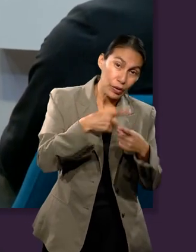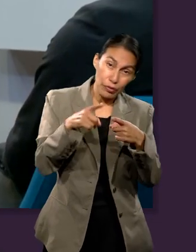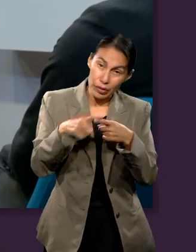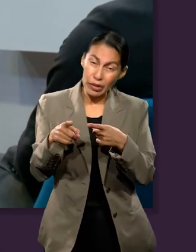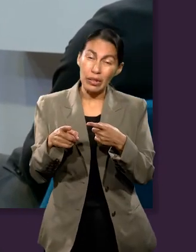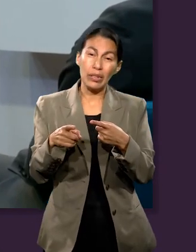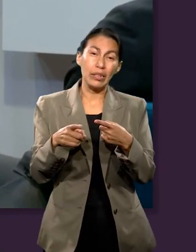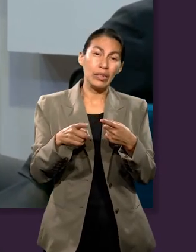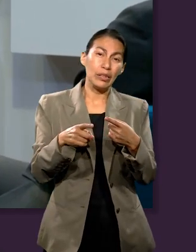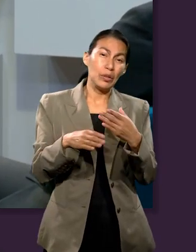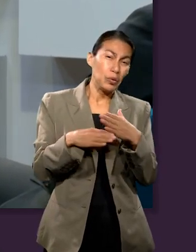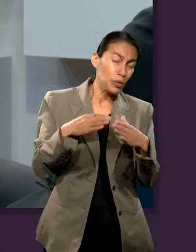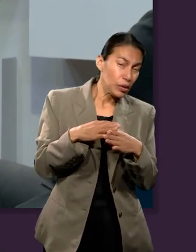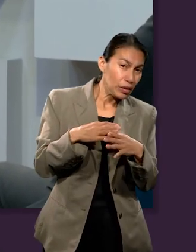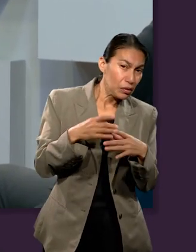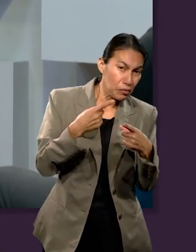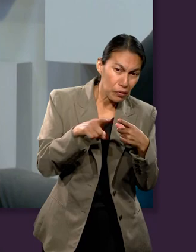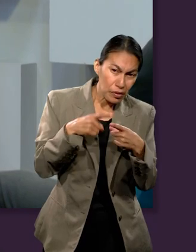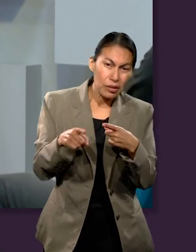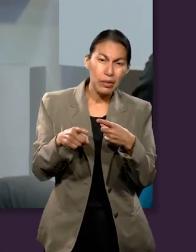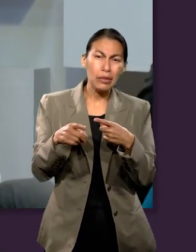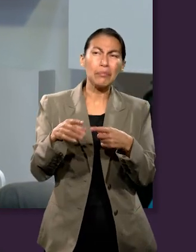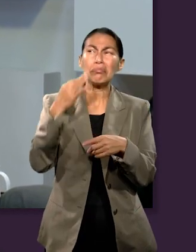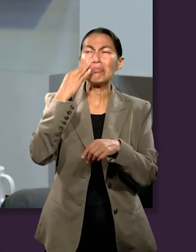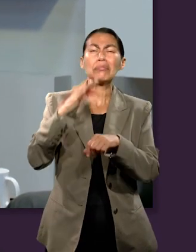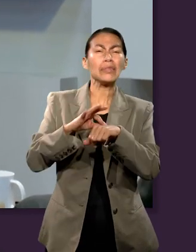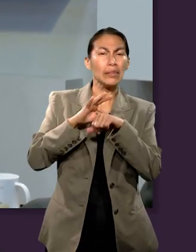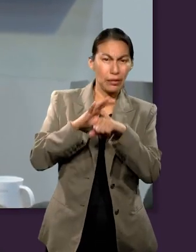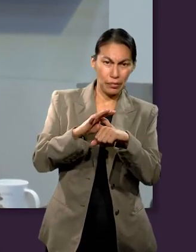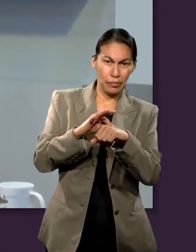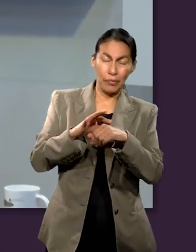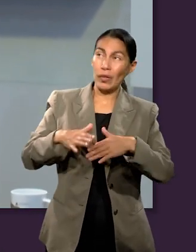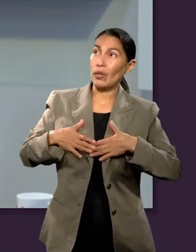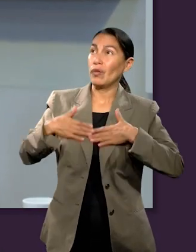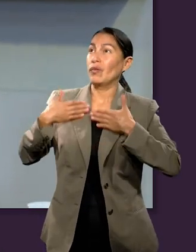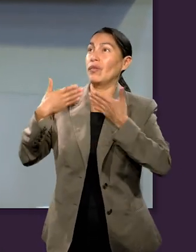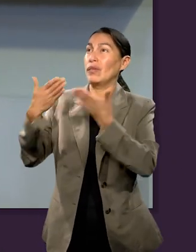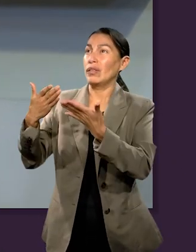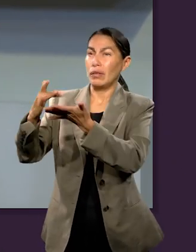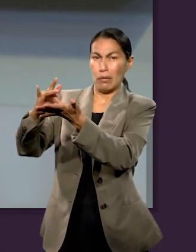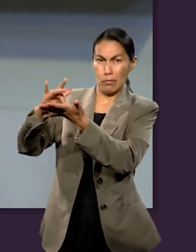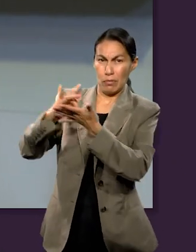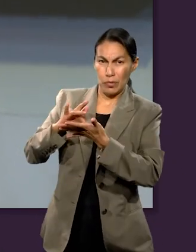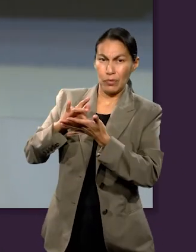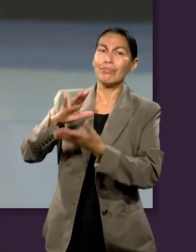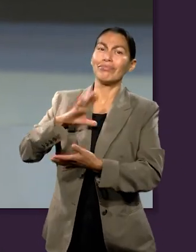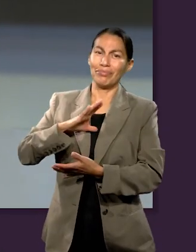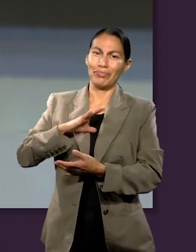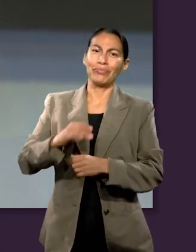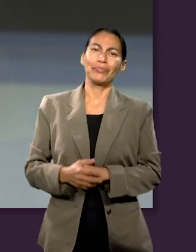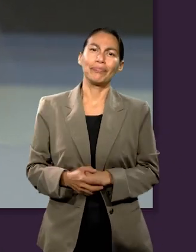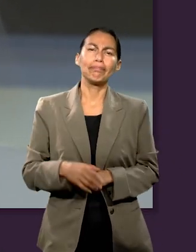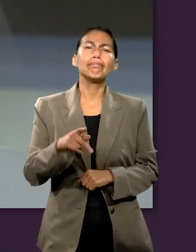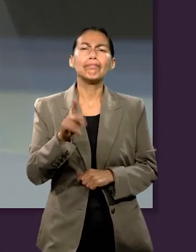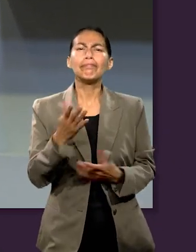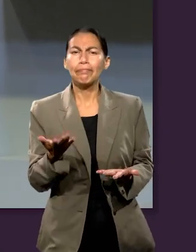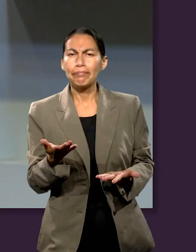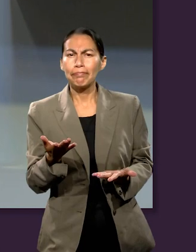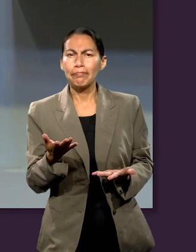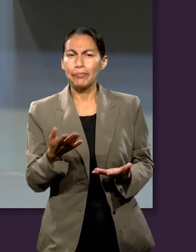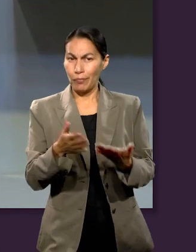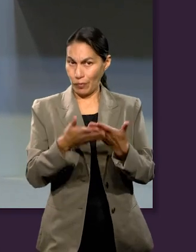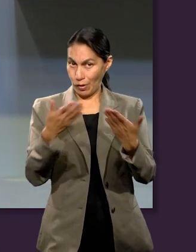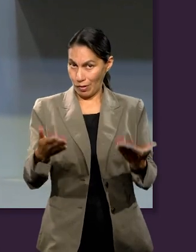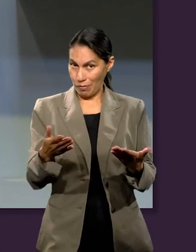vemos experimentado en diferentes momentos en diferentes lugares en diferentes situaciones y realmente la confianza